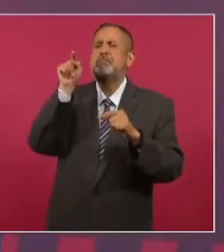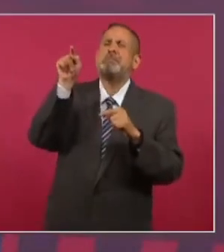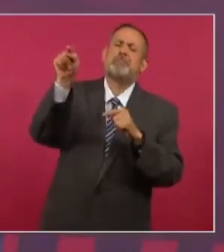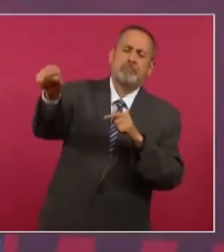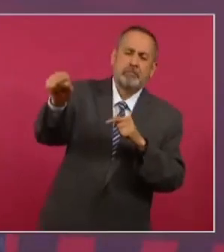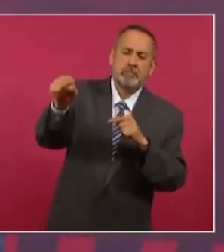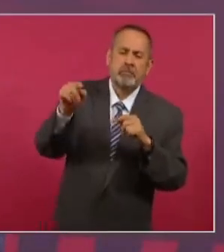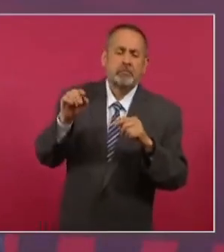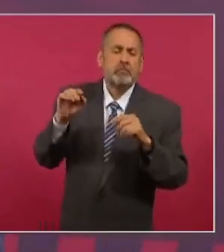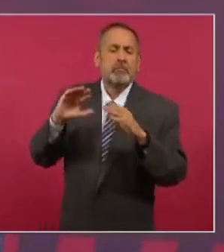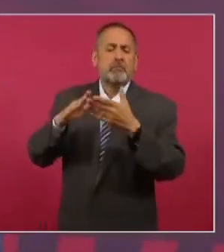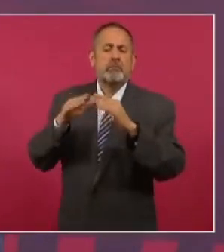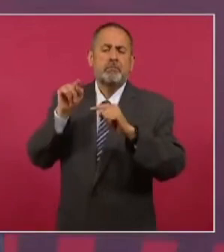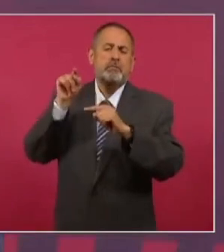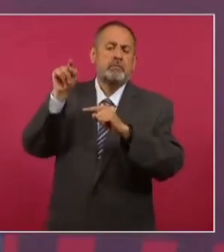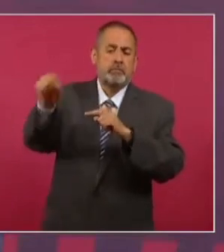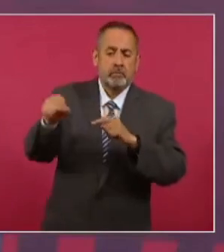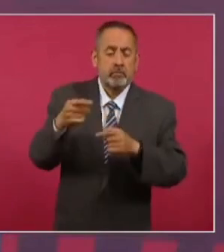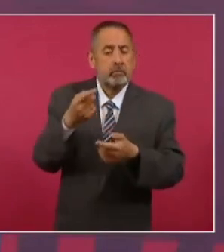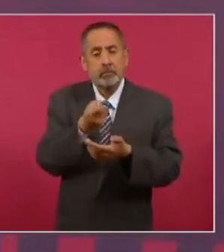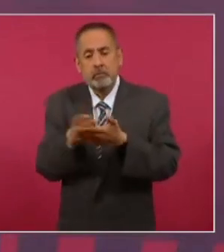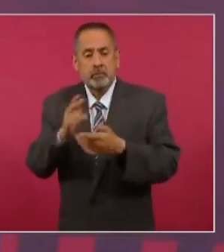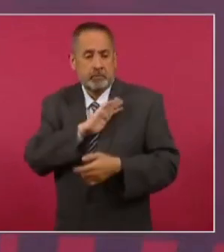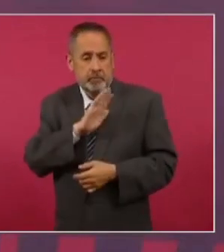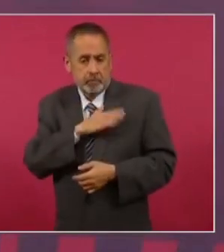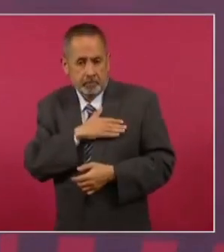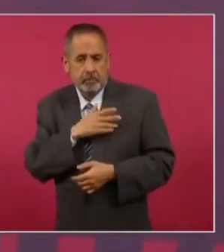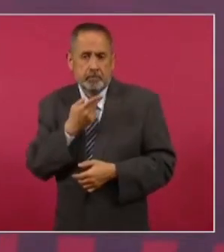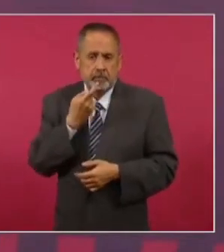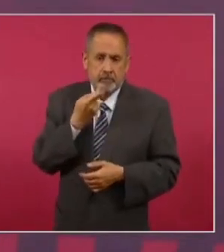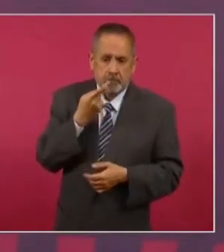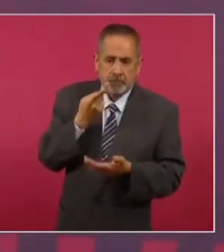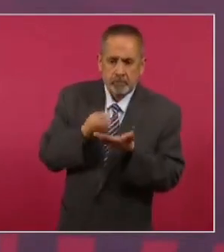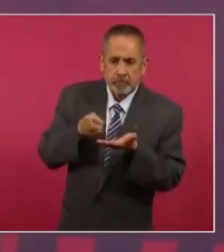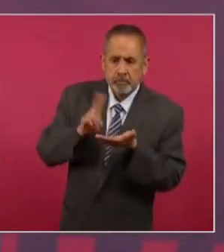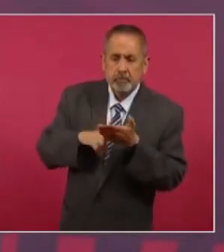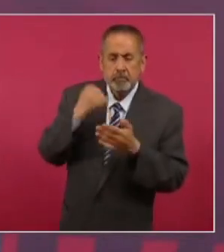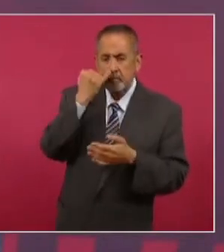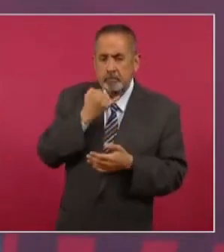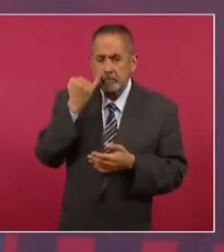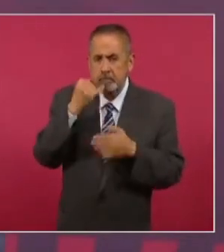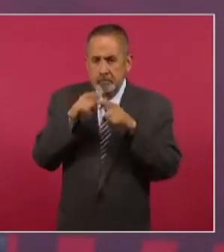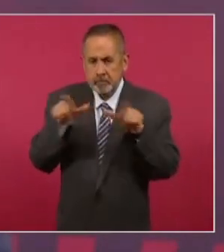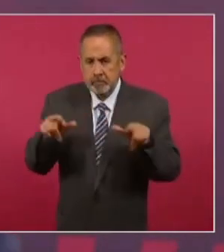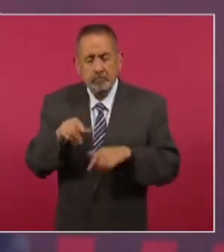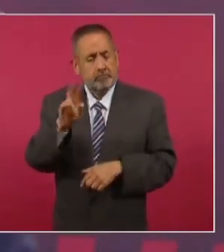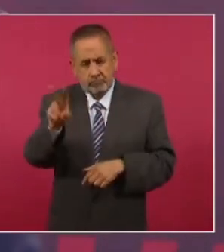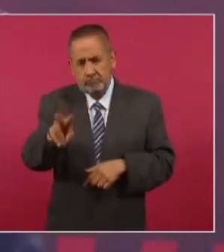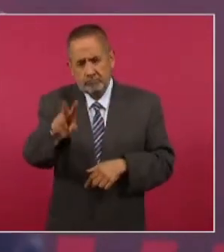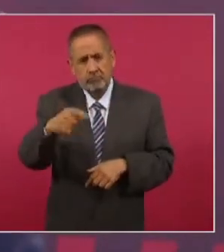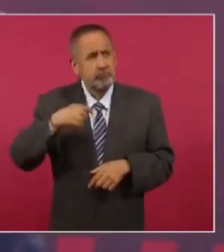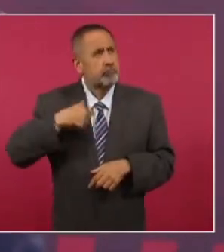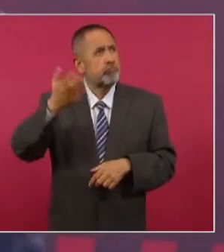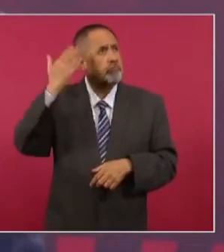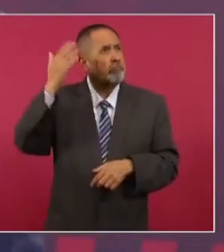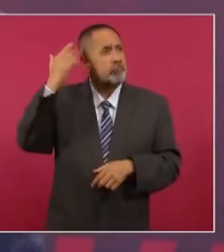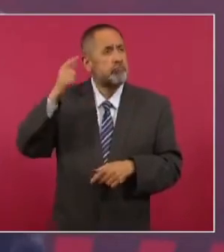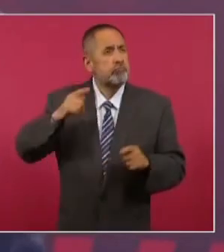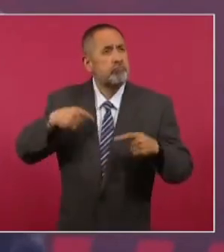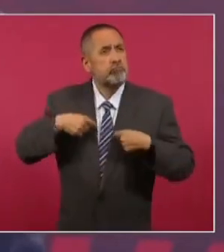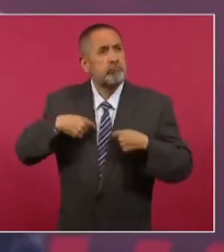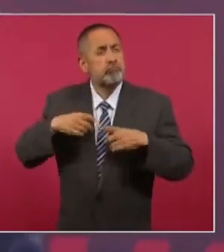apartadas muchas son bilingües y sí en efecto yo creé una radio